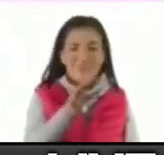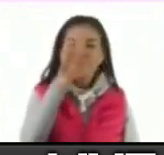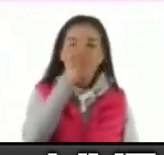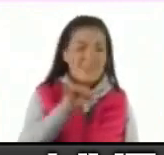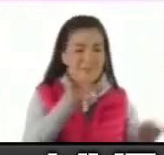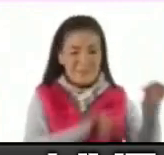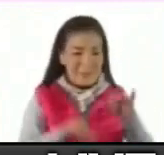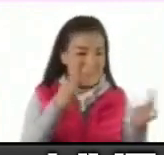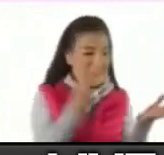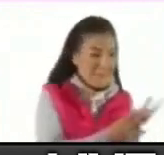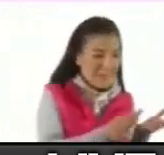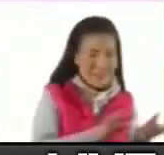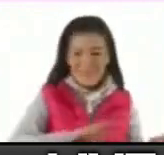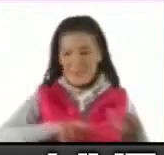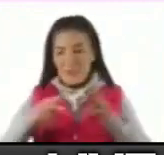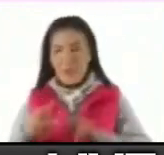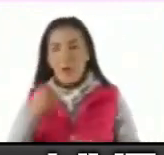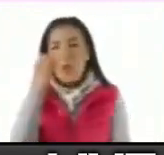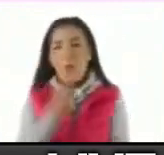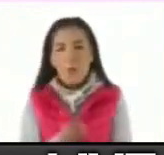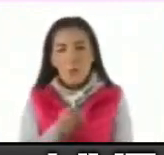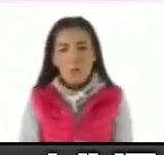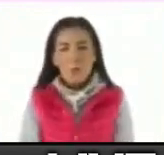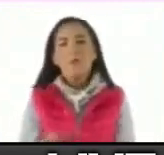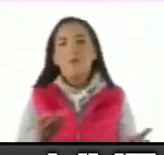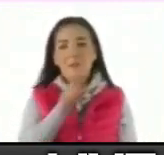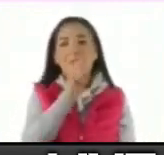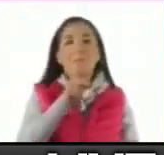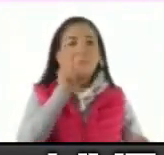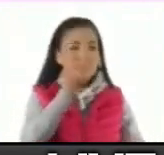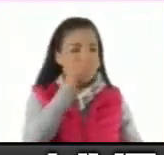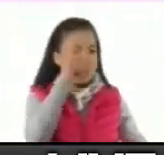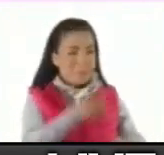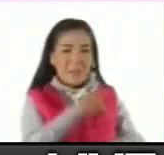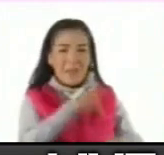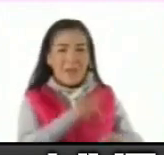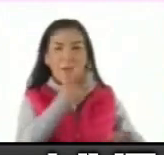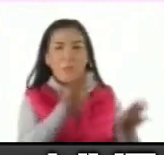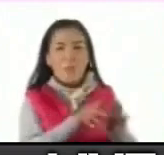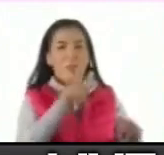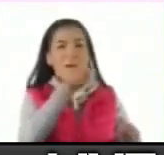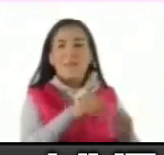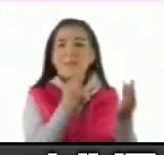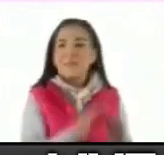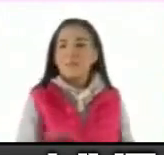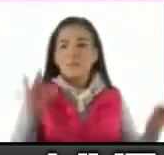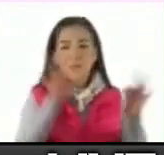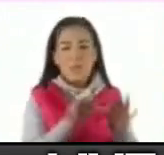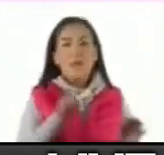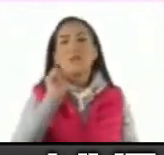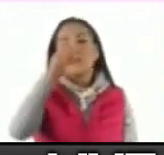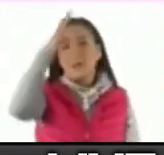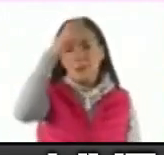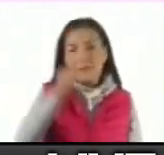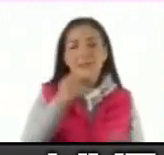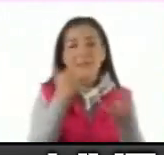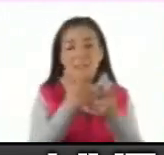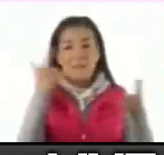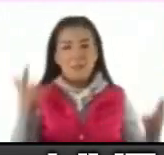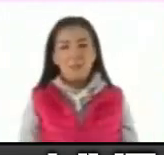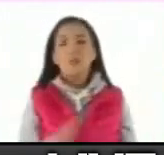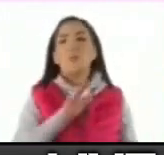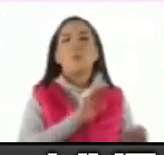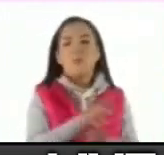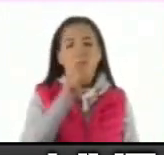convertir metales en oro o hallar la mítica piedra filosofal. Varios aspectos de la historia de las prácticas